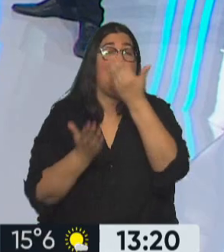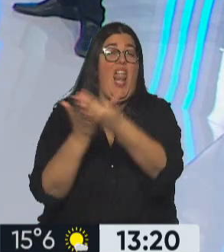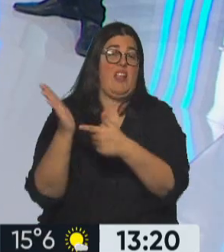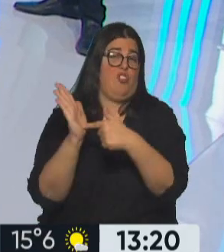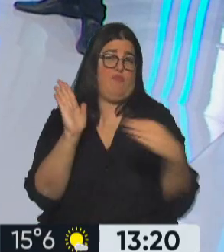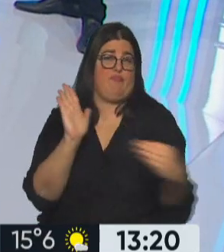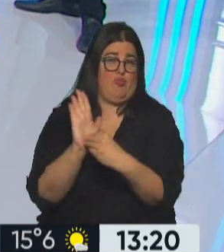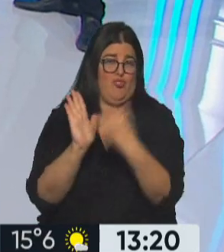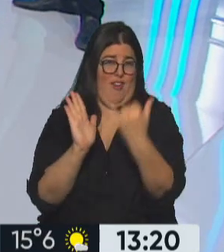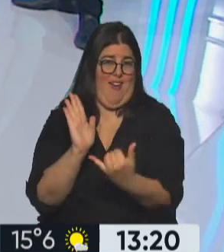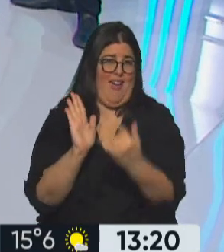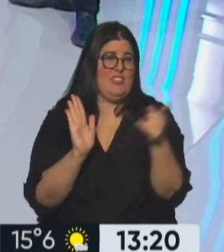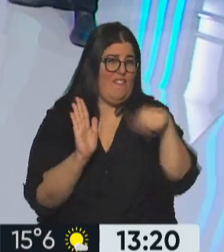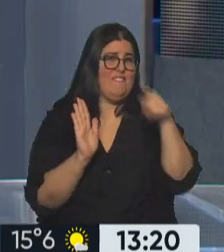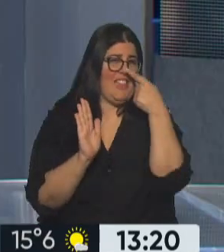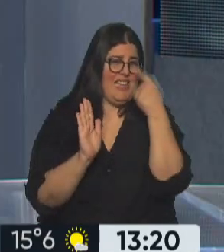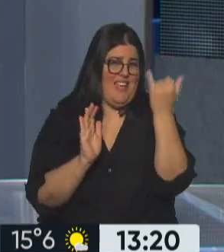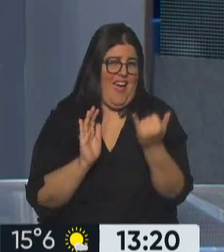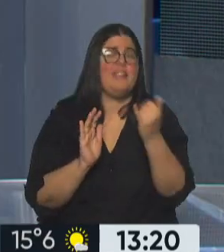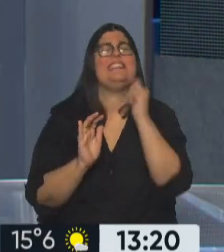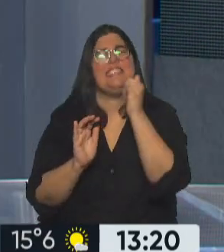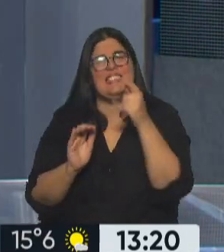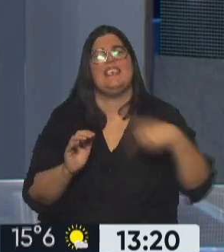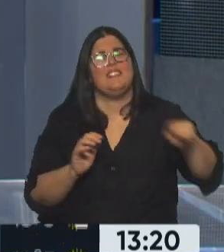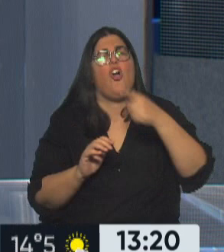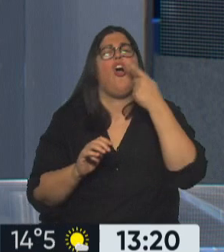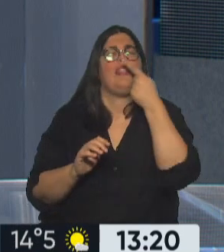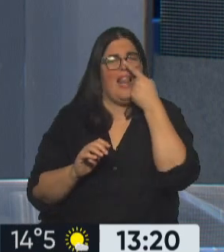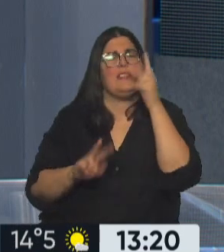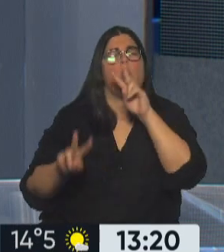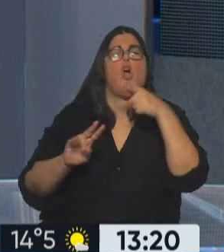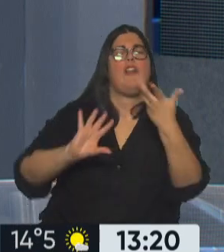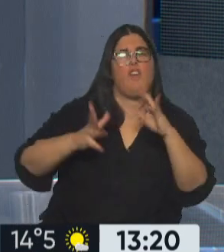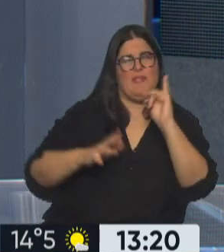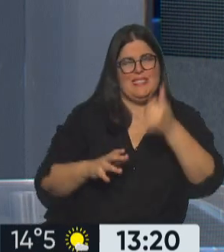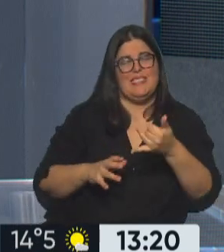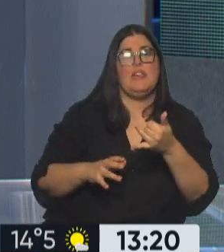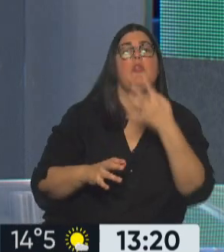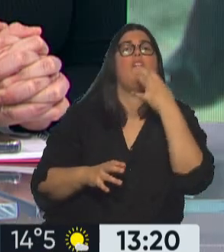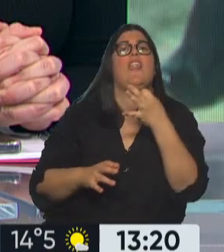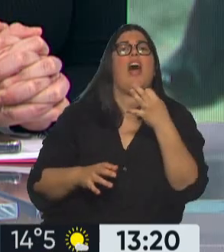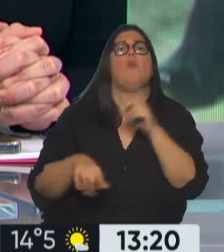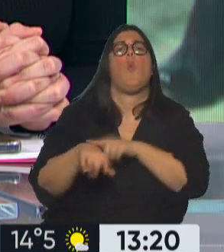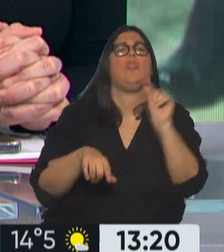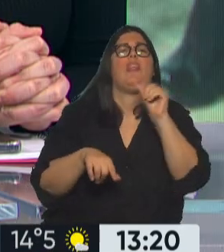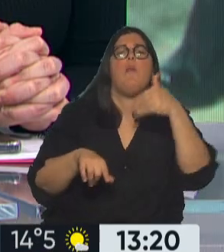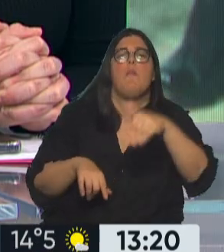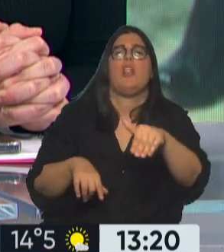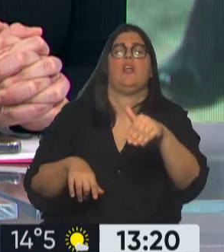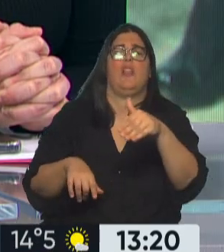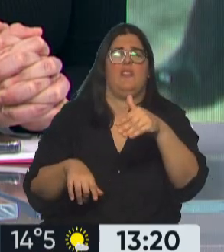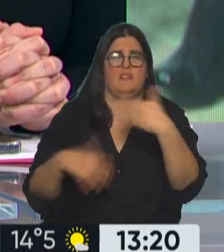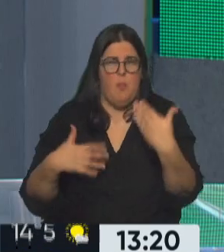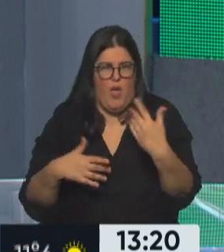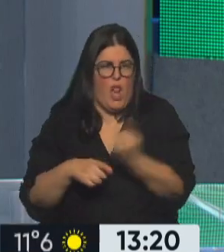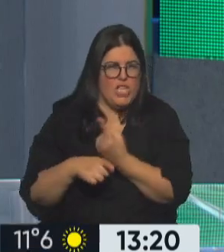potencial. Bueno. No, la intención está. El punto es cuán factible es en un plazo razonable. Los procesos de